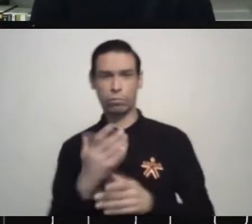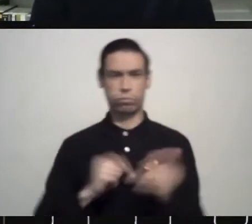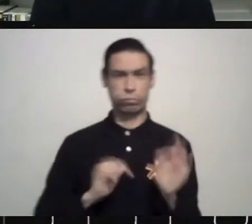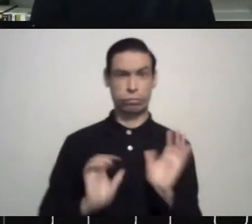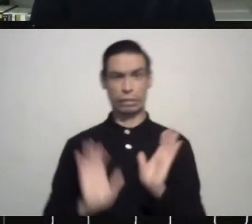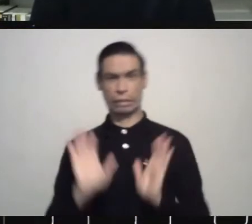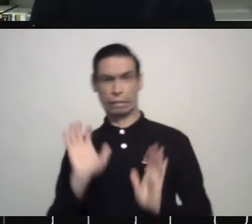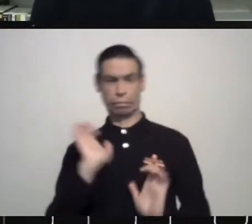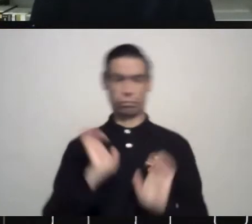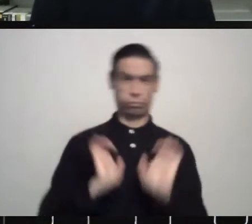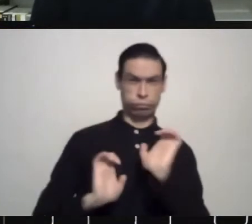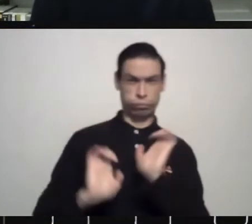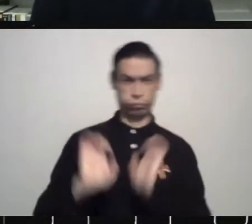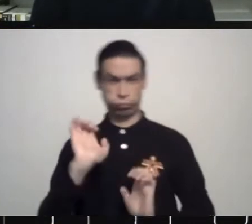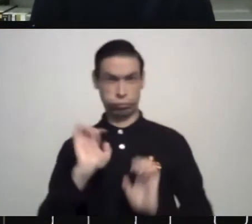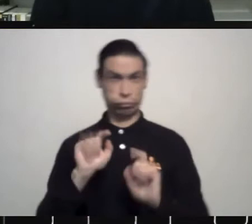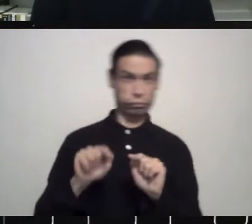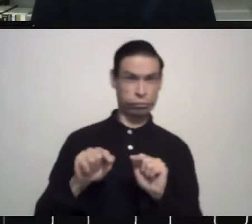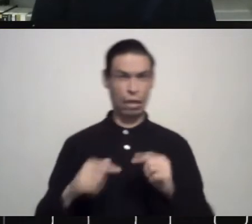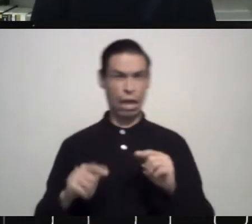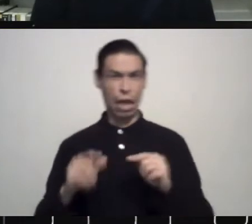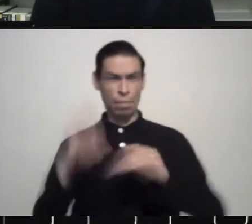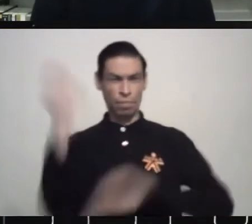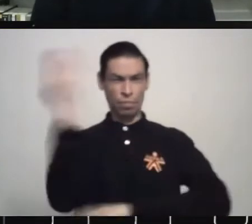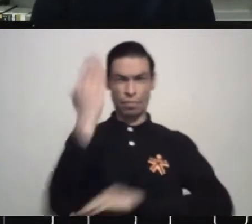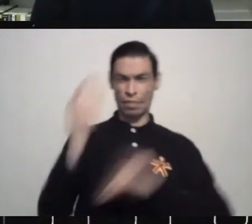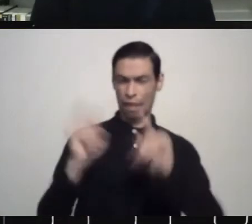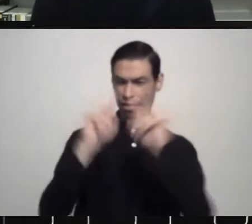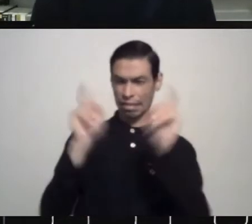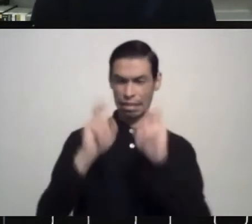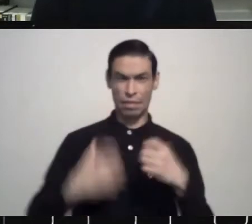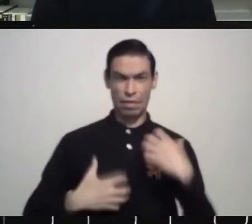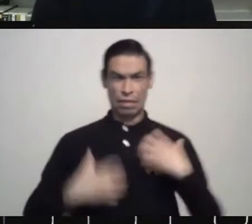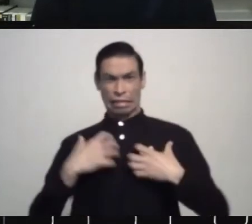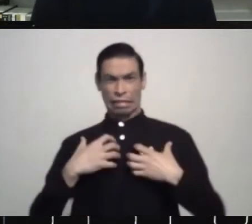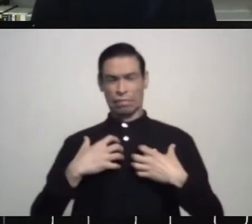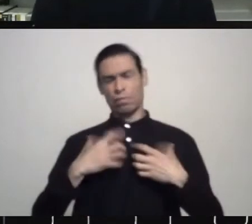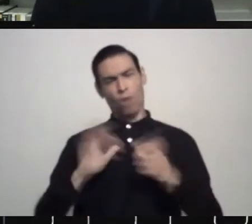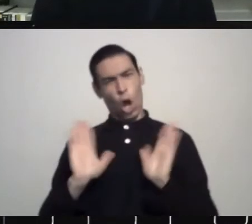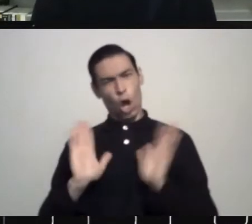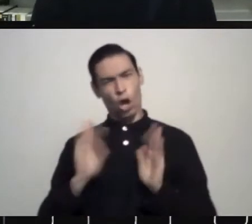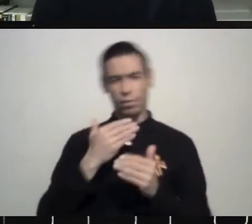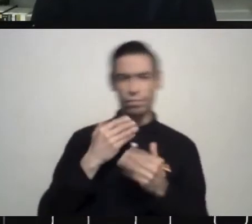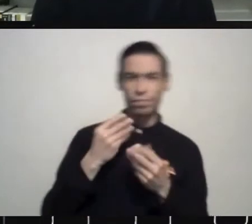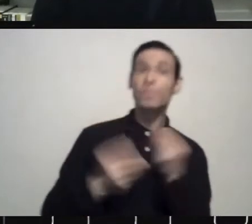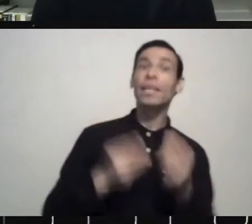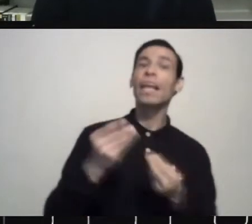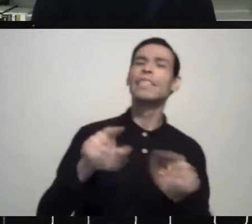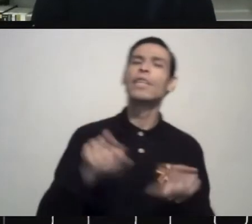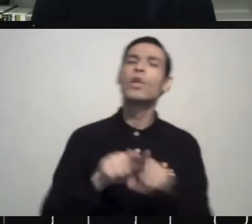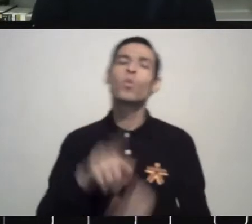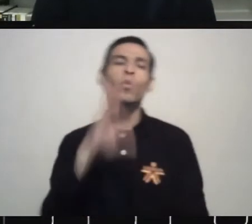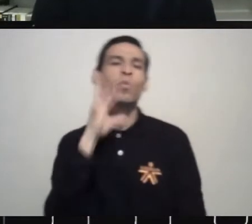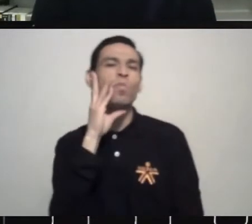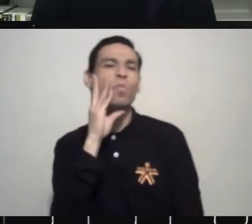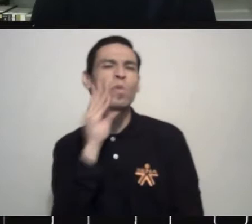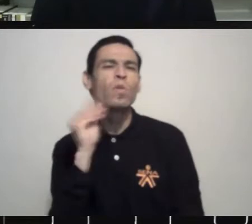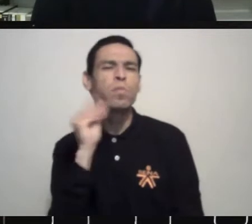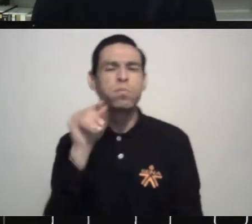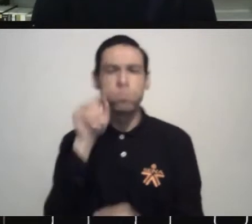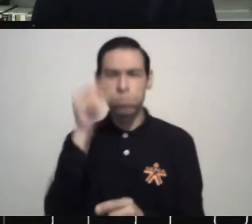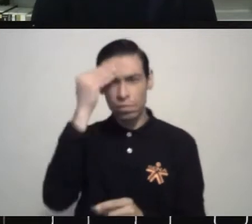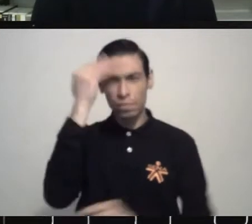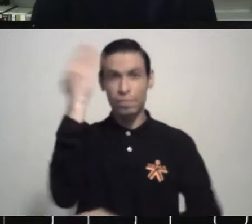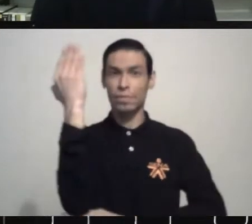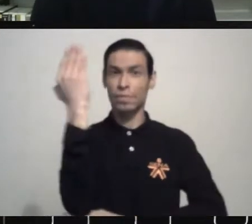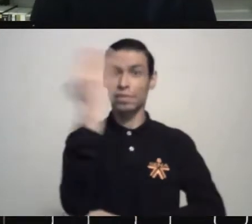reserva a jugársela al género. ¿Cómo fue esa experiencia de apostarle a hacer cine de género y específicamente cine de terror, que además sabemos que le gusta